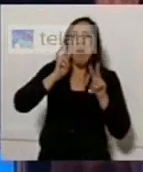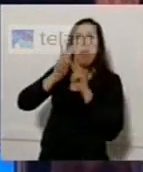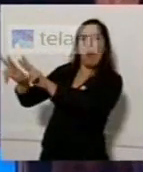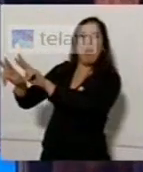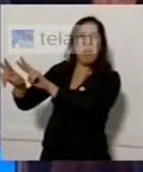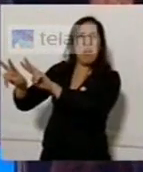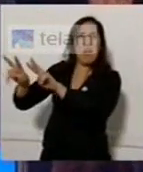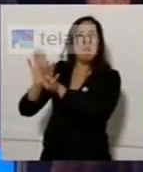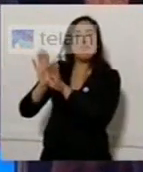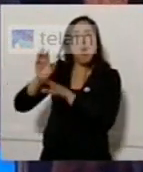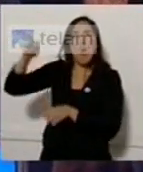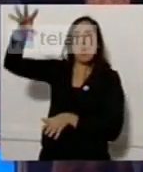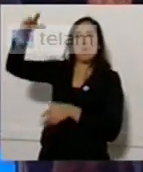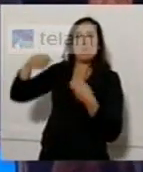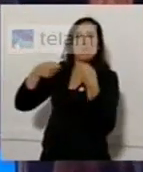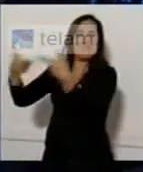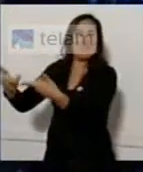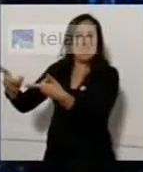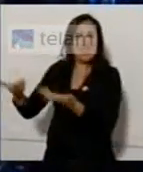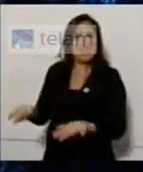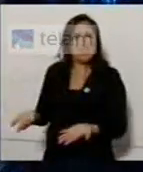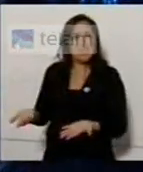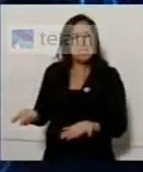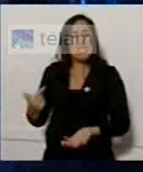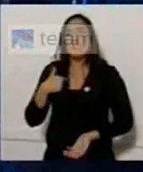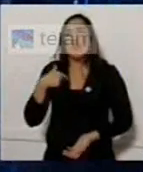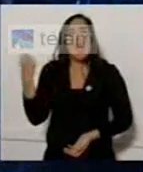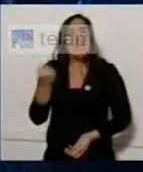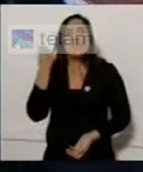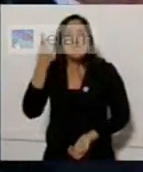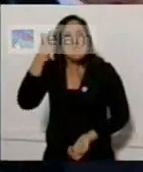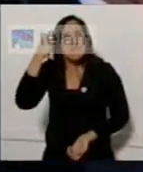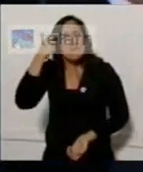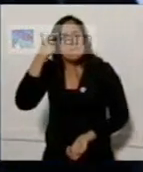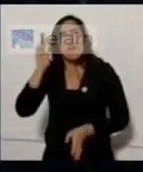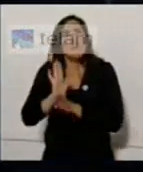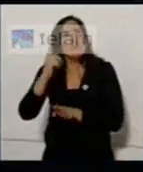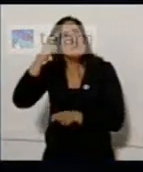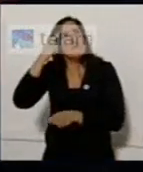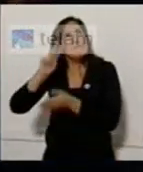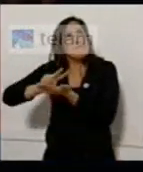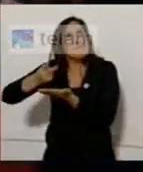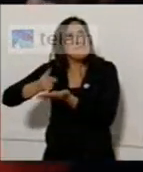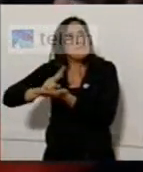Y hay algo que me obsesiona y me desvela,